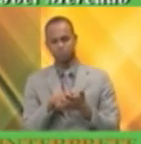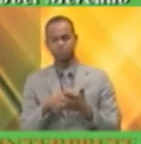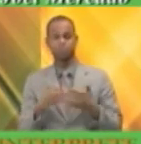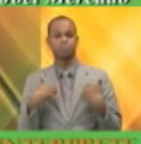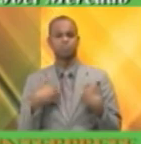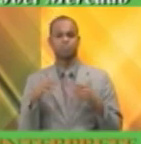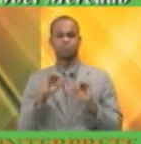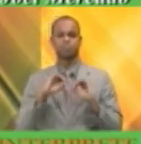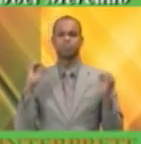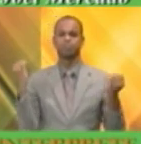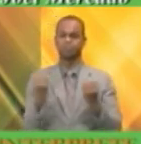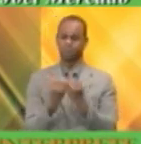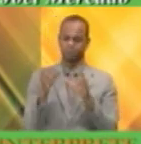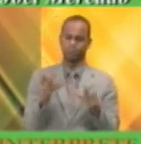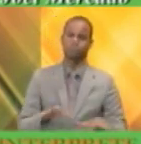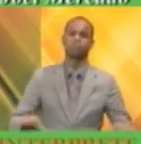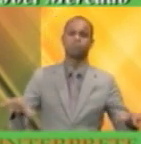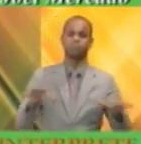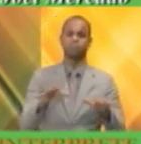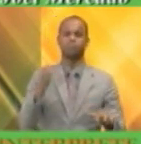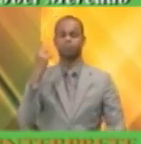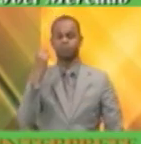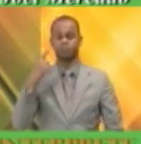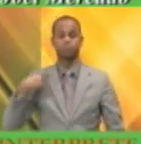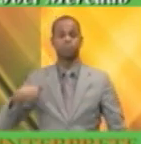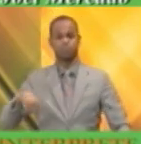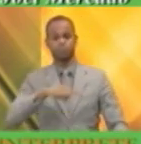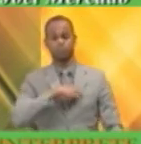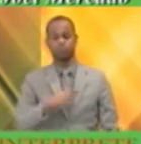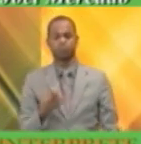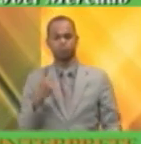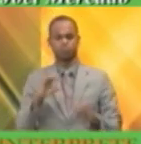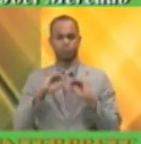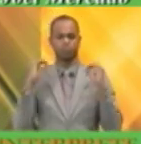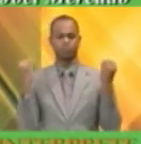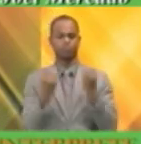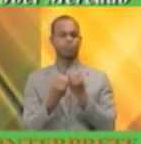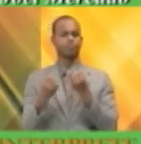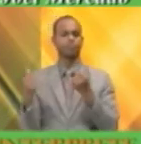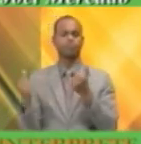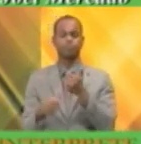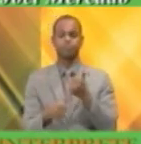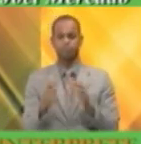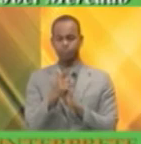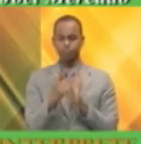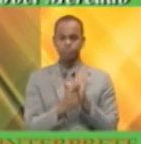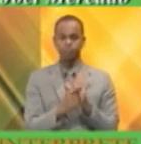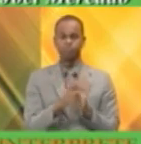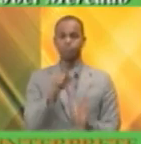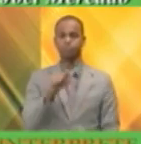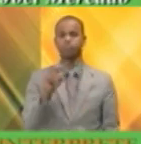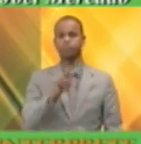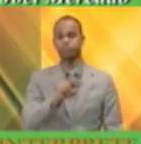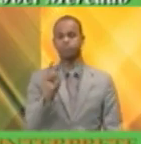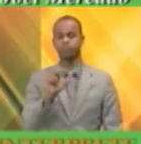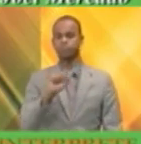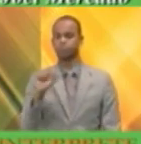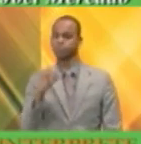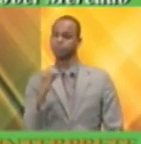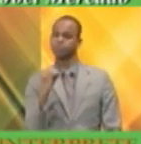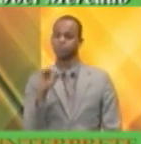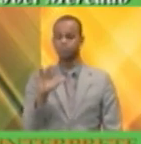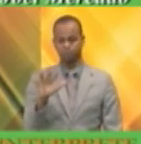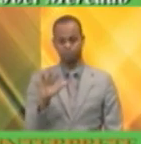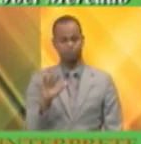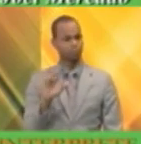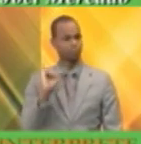las organizaciones. Pero sí somos una organización bajo el amparo de la ley 122-05